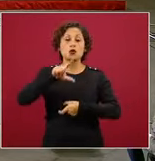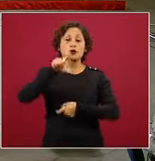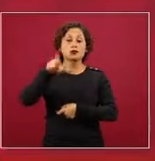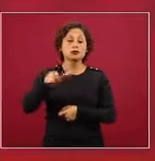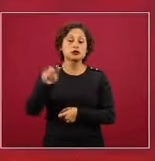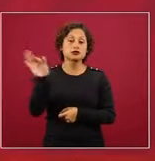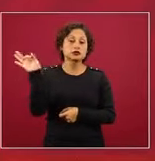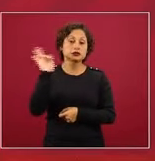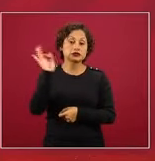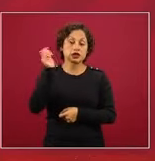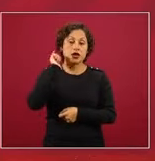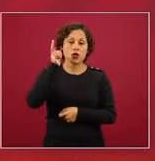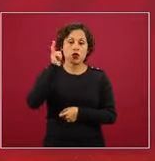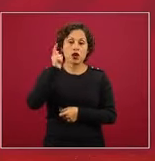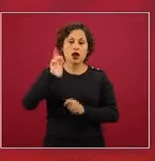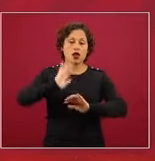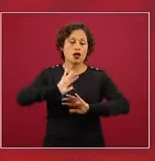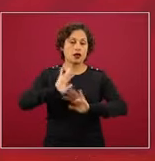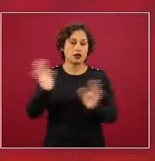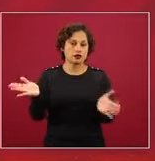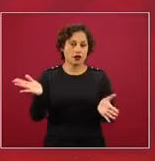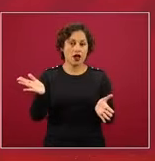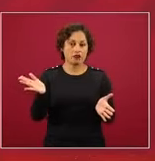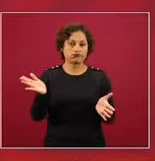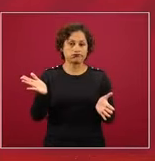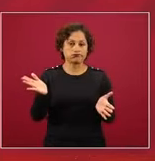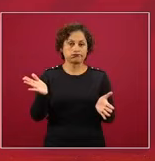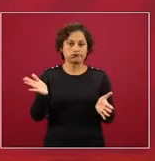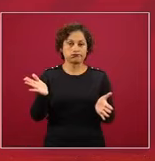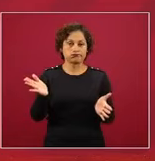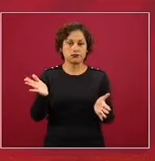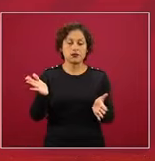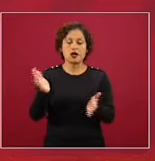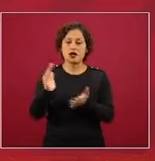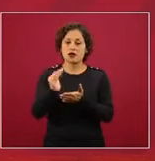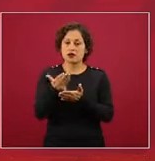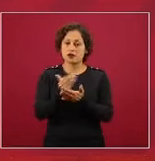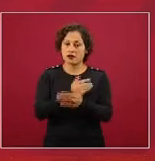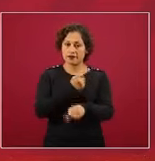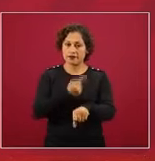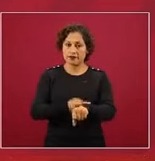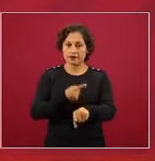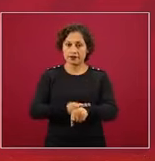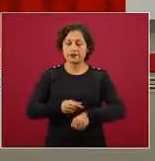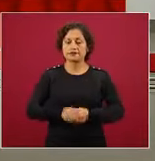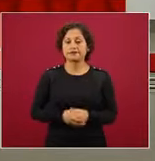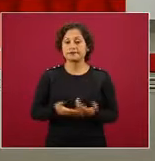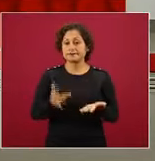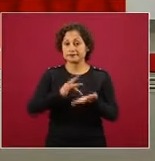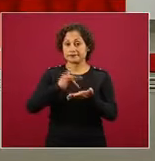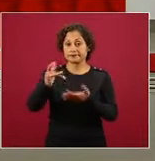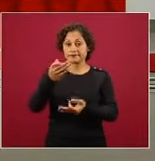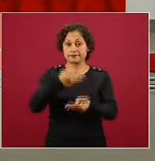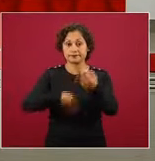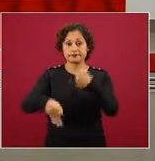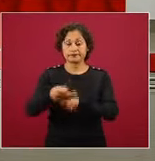lógicamente saliendo de la mayor carga de enfermedad en estas últimas semanas. Muchas gracias a todos, tengan buenas